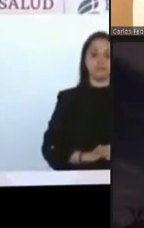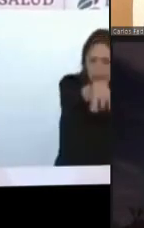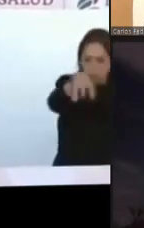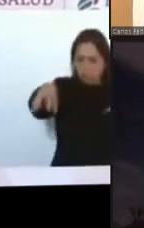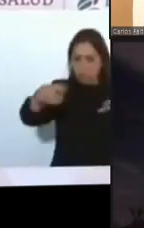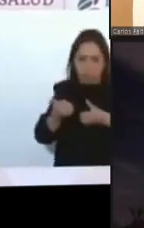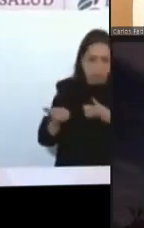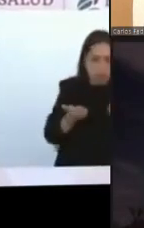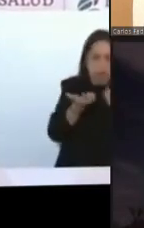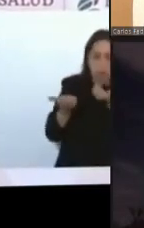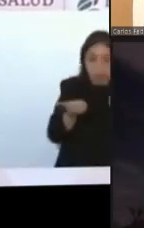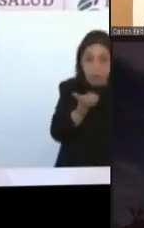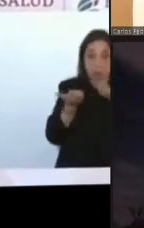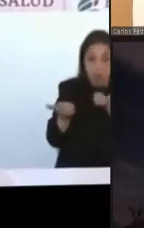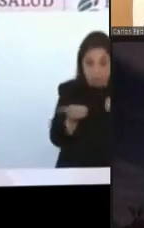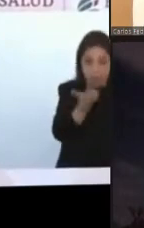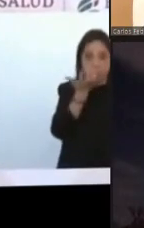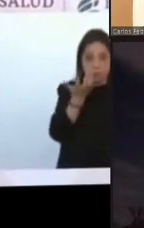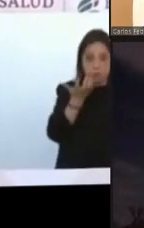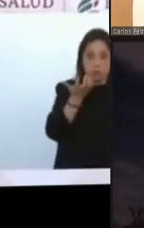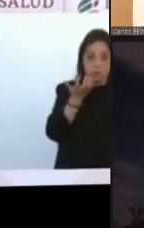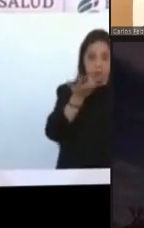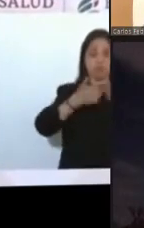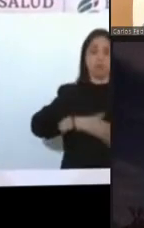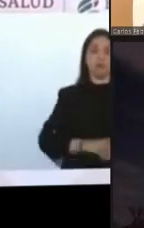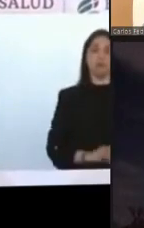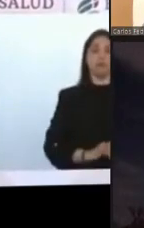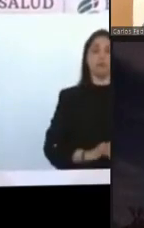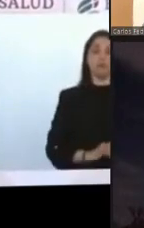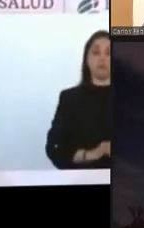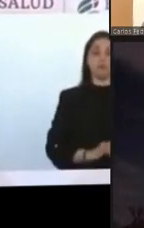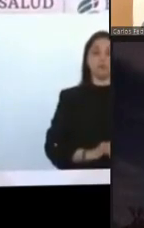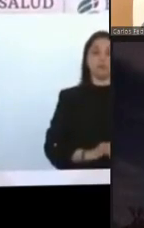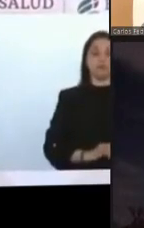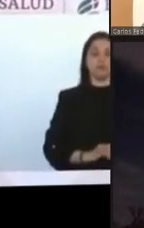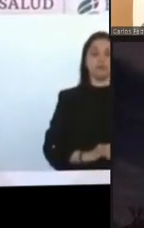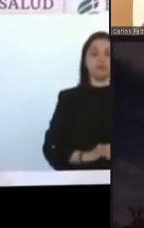chingón y el presidente le contestó vamos a escuchar al